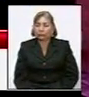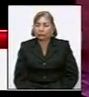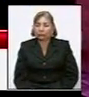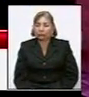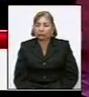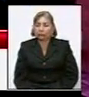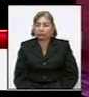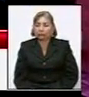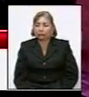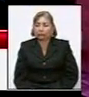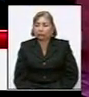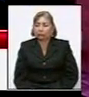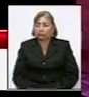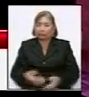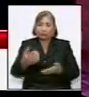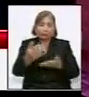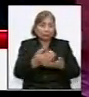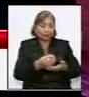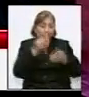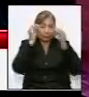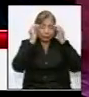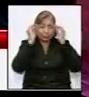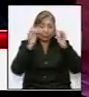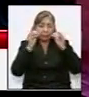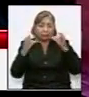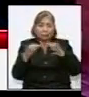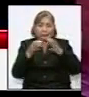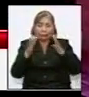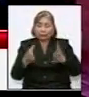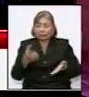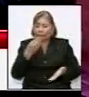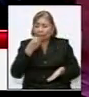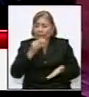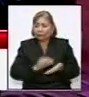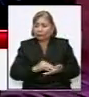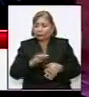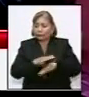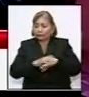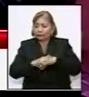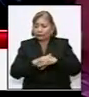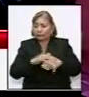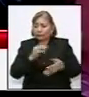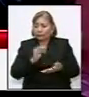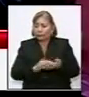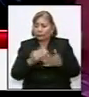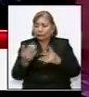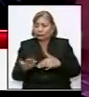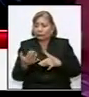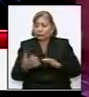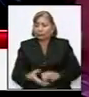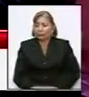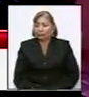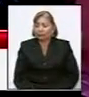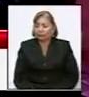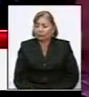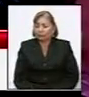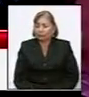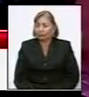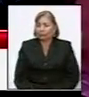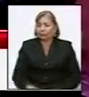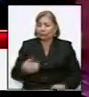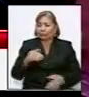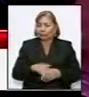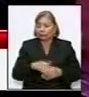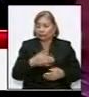pero si estamos recogiendo los aportes de los señores congresistas que más vamos a analizar qué más vamos a esperar vamos a